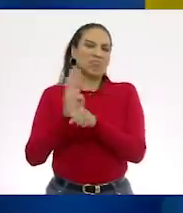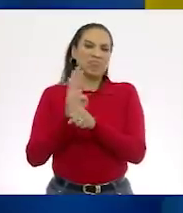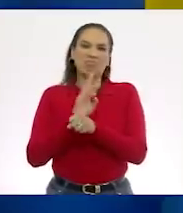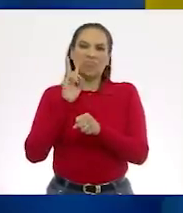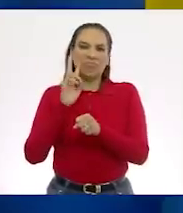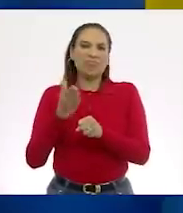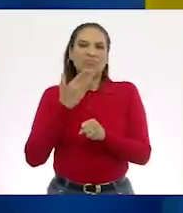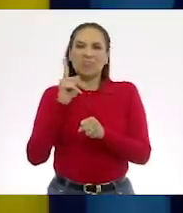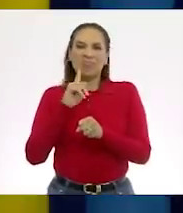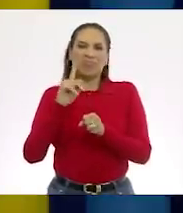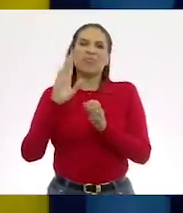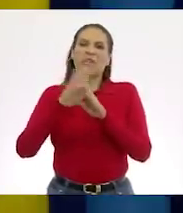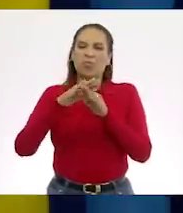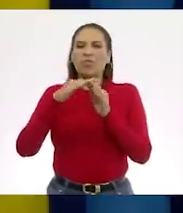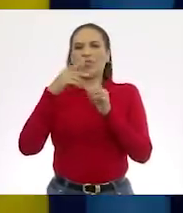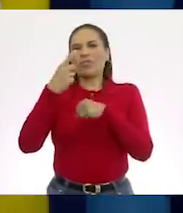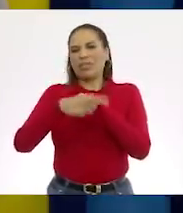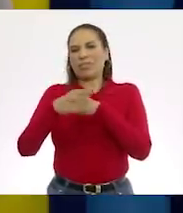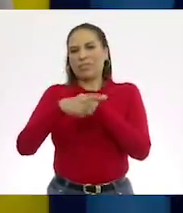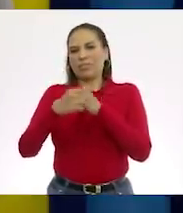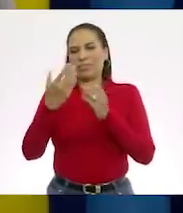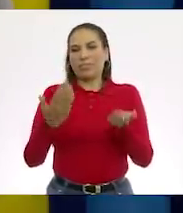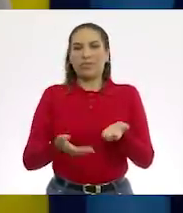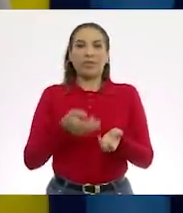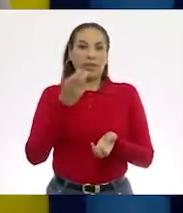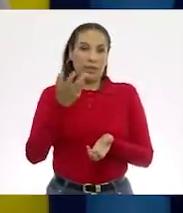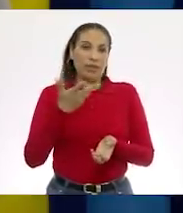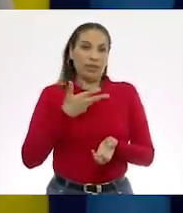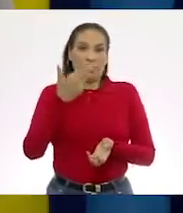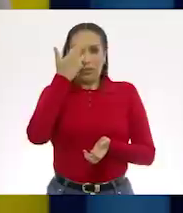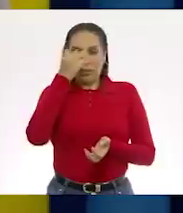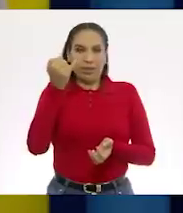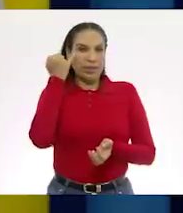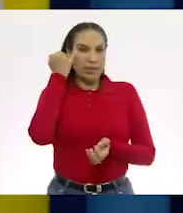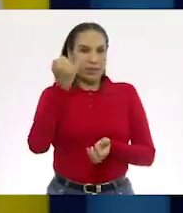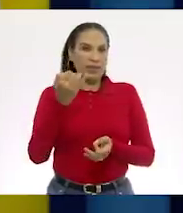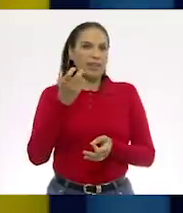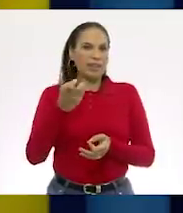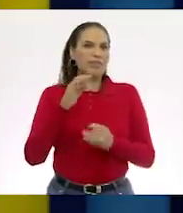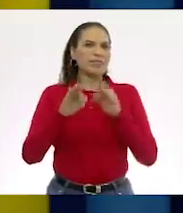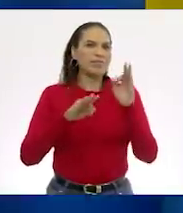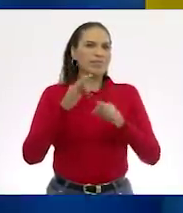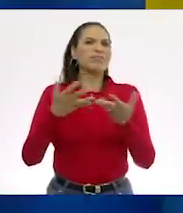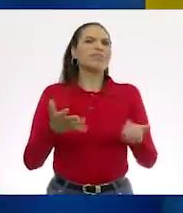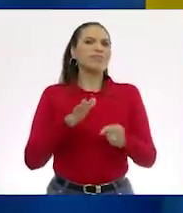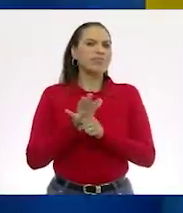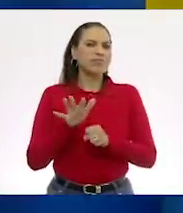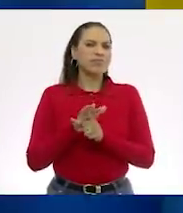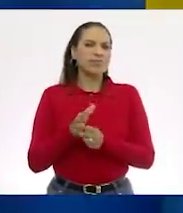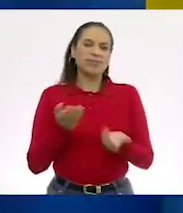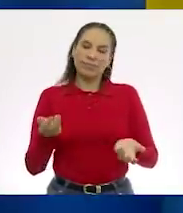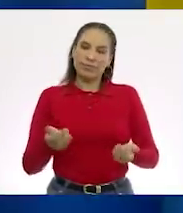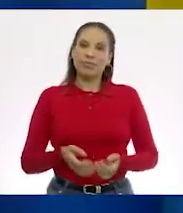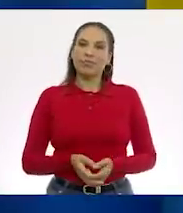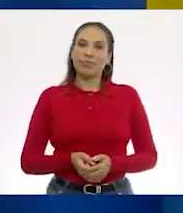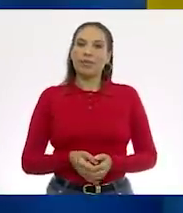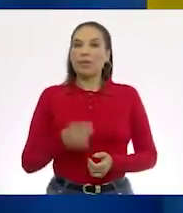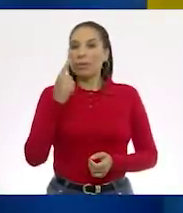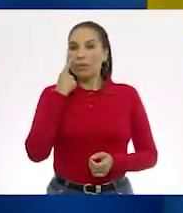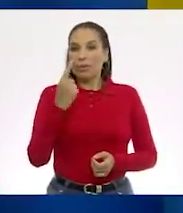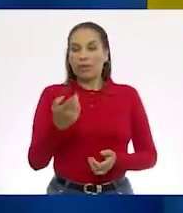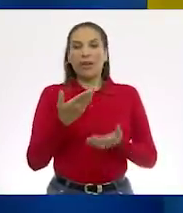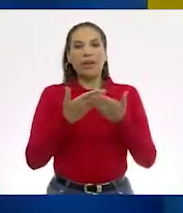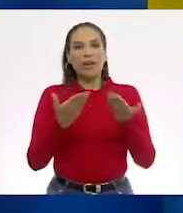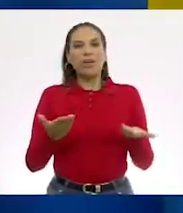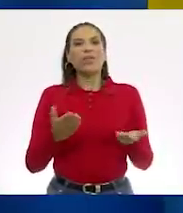afectado. Ah, ¿ves como si tenía algo de idea de lo que se trataba? Así es. Veamos ahora